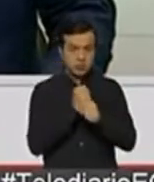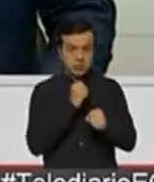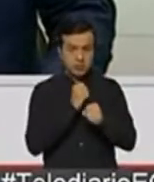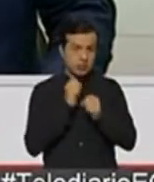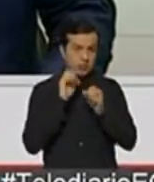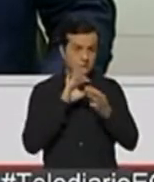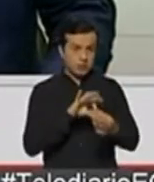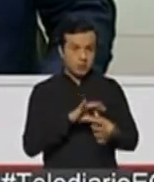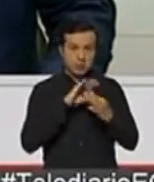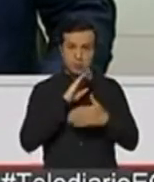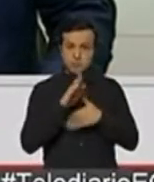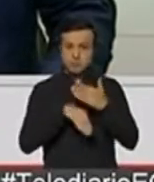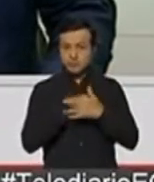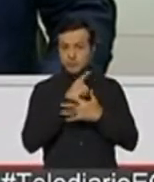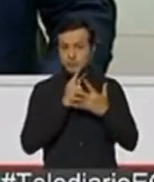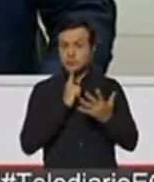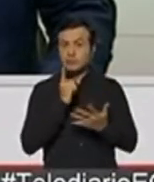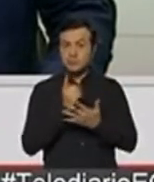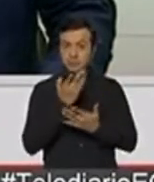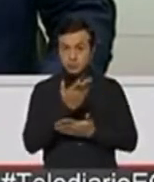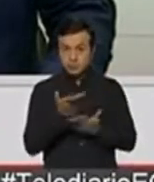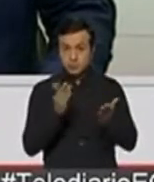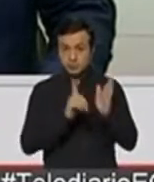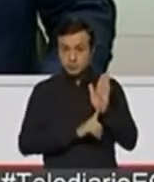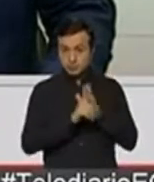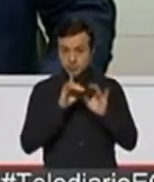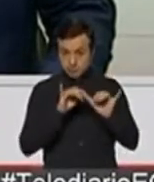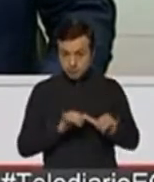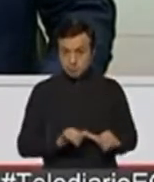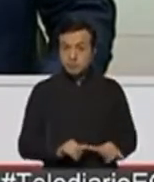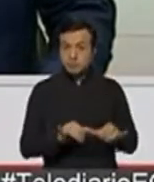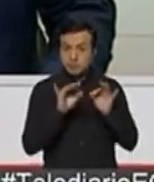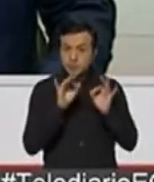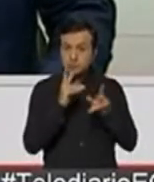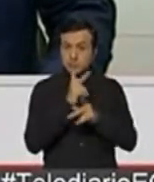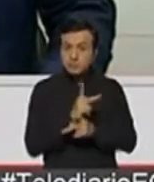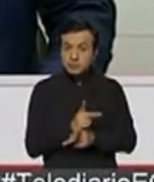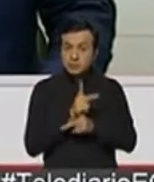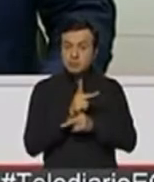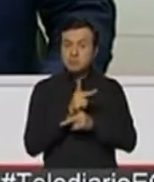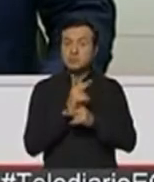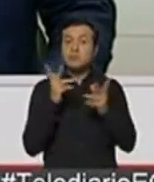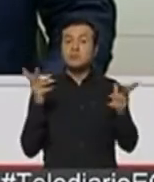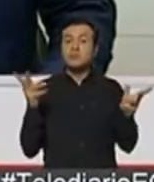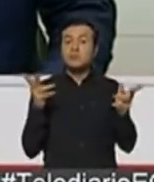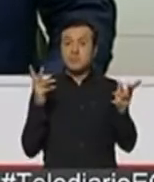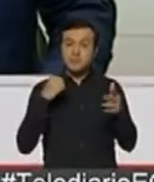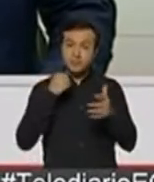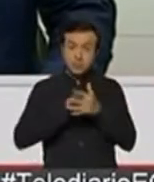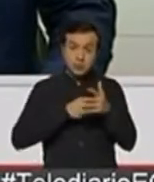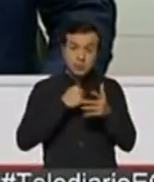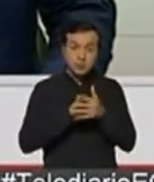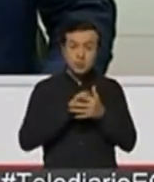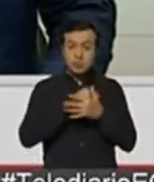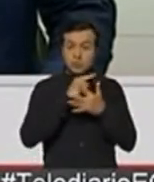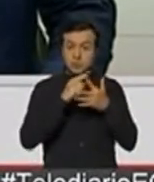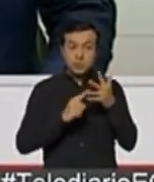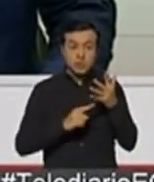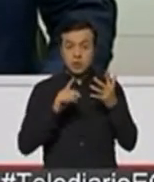conjunto todas estas políticas para que ese desarrollo vaya anclado al cuidado del planeta y a la lucha contra el cambio